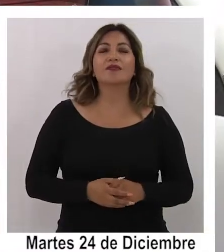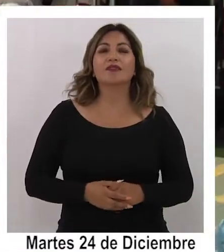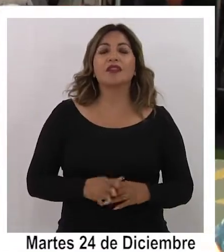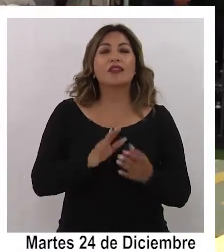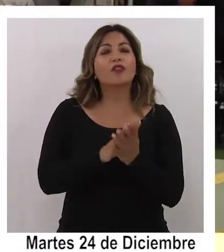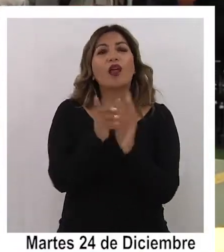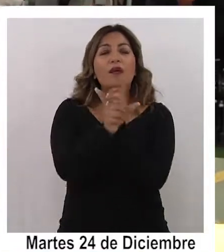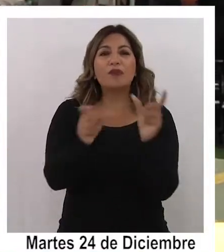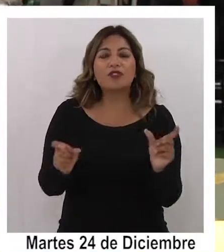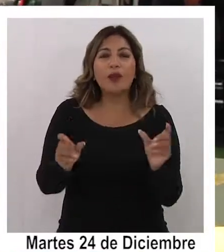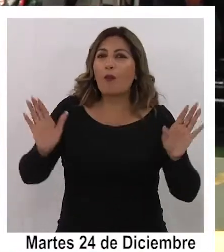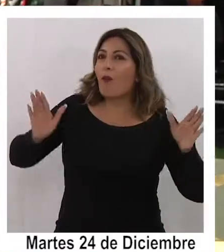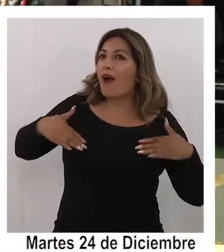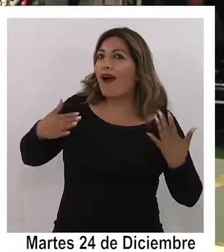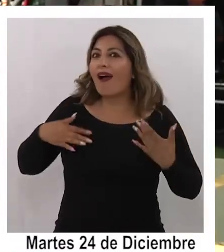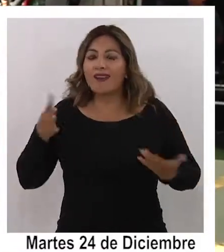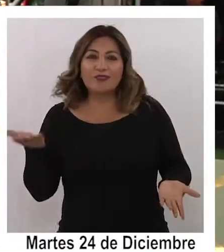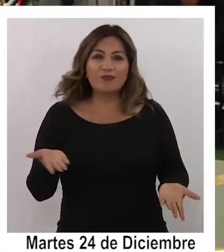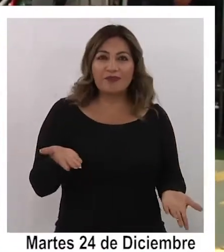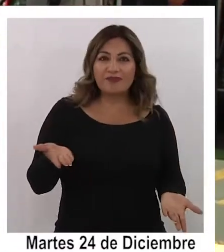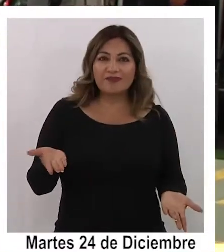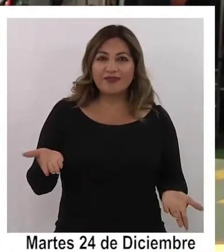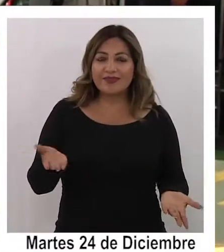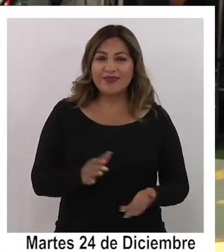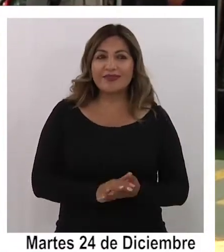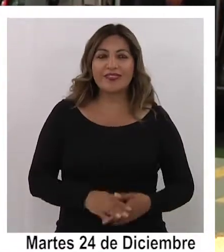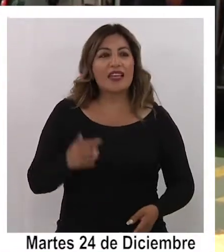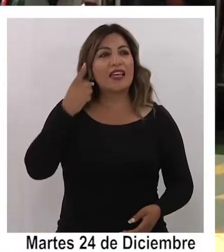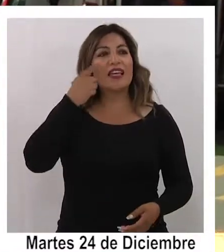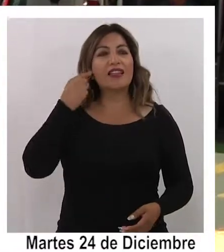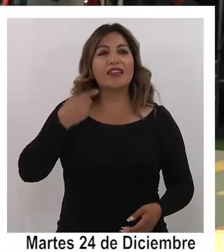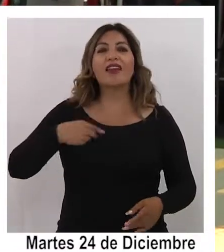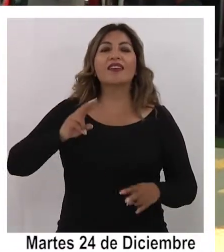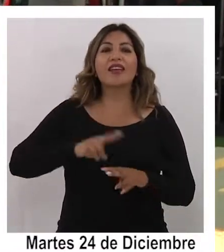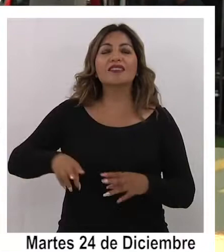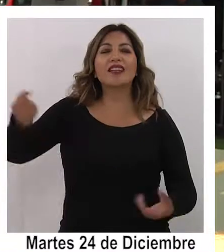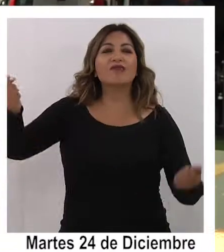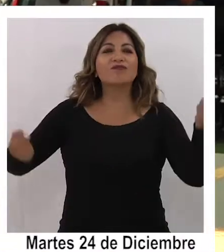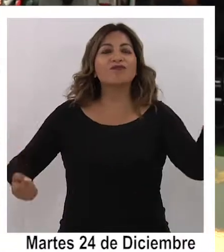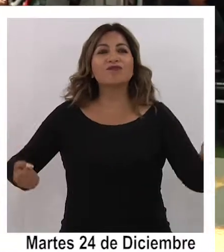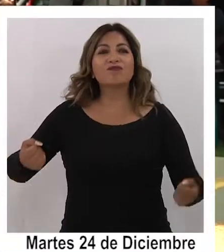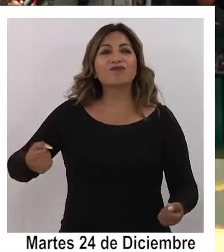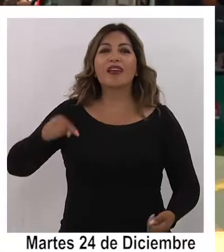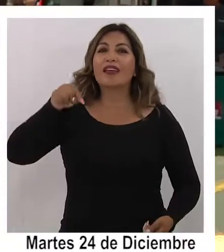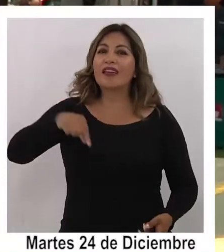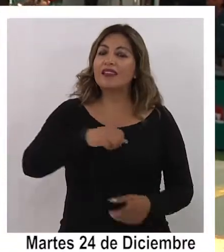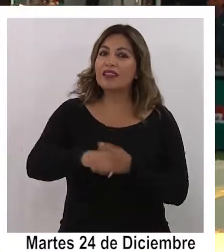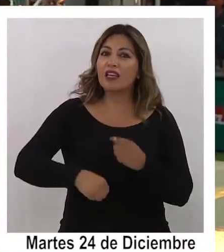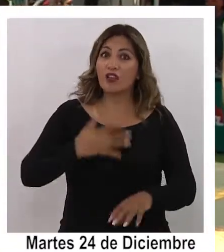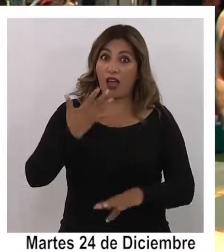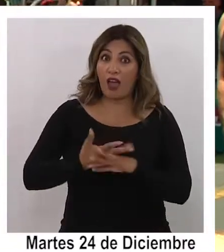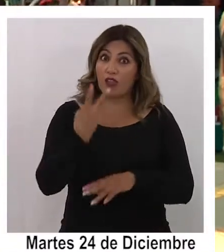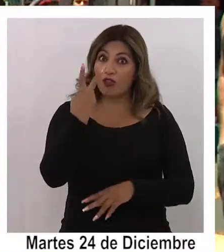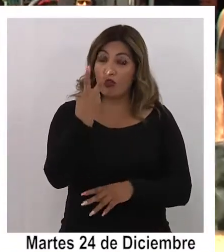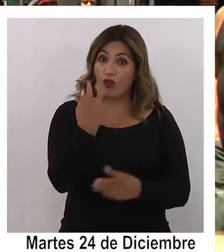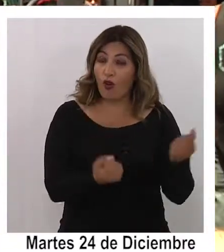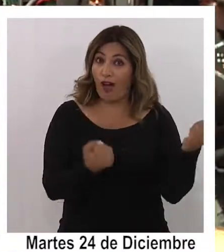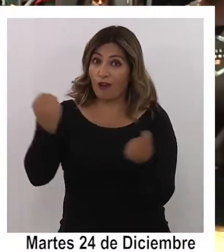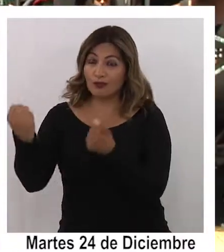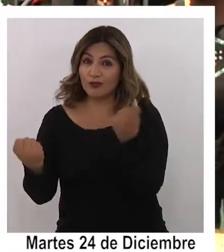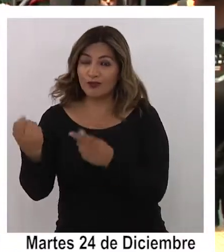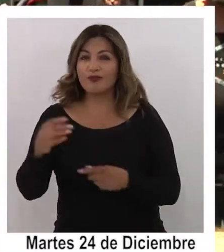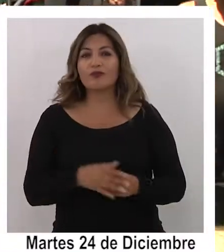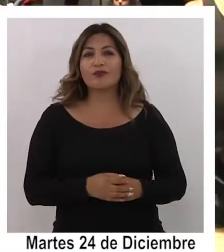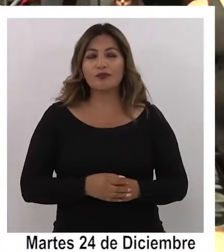por esto. Toda la gente muy entusiasmada. El día que se tira de la camioneta, bueno, este año nos sorteamos dos